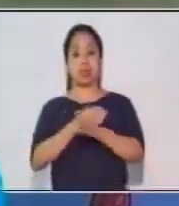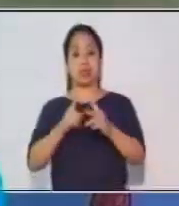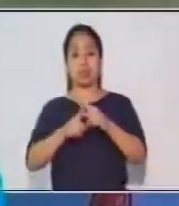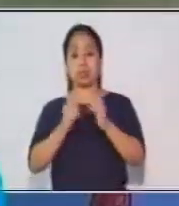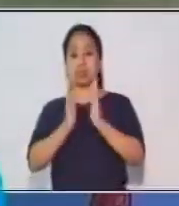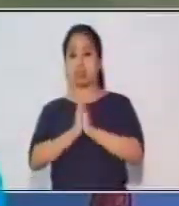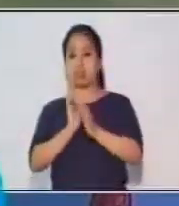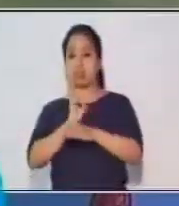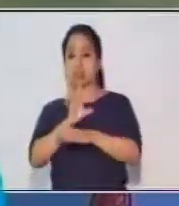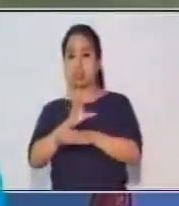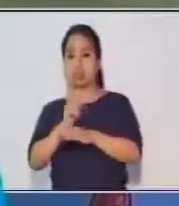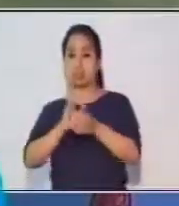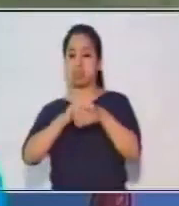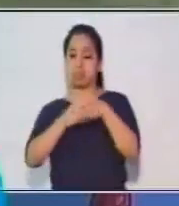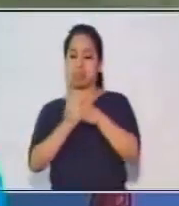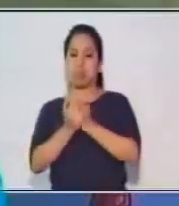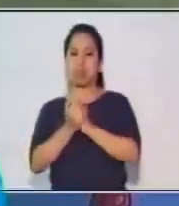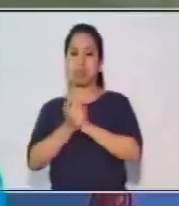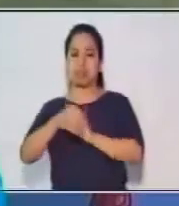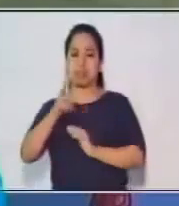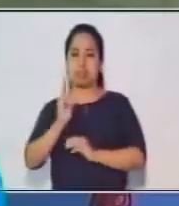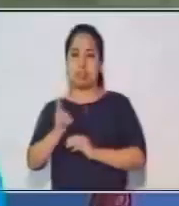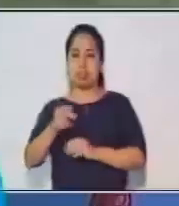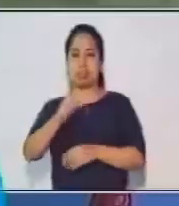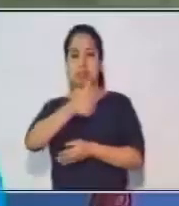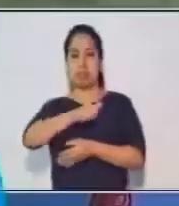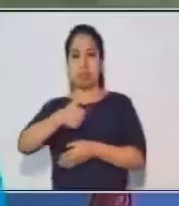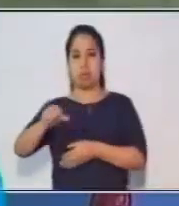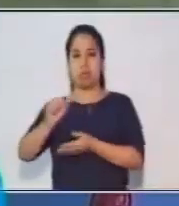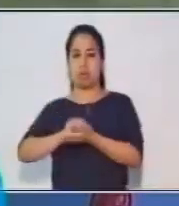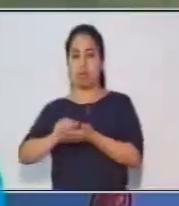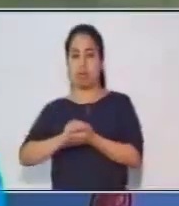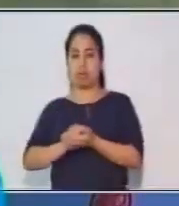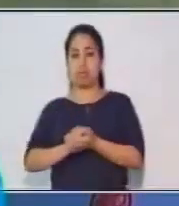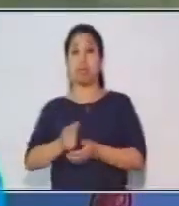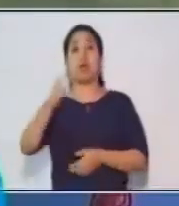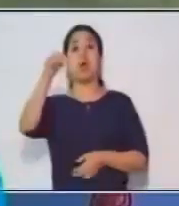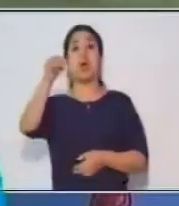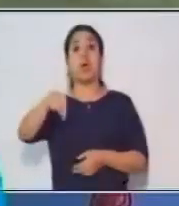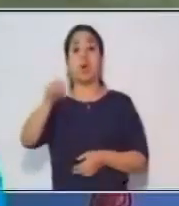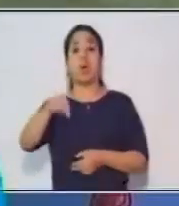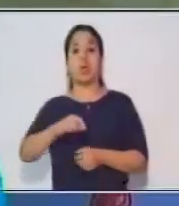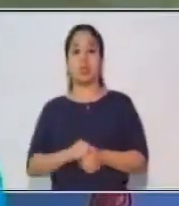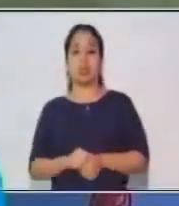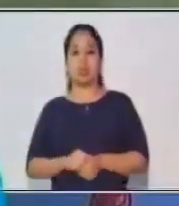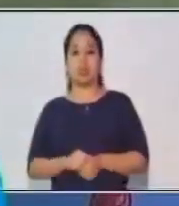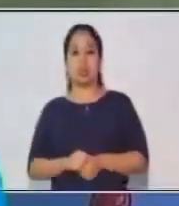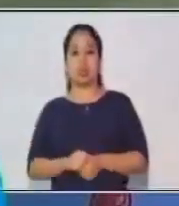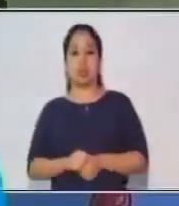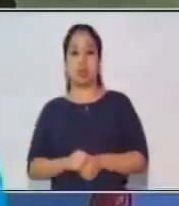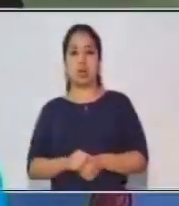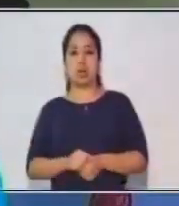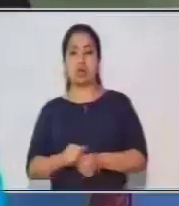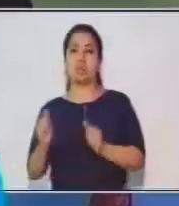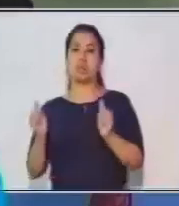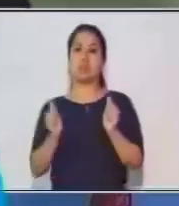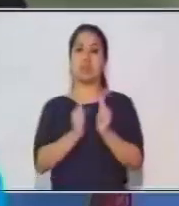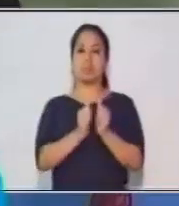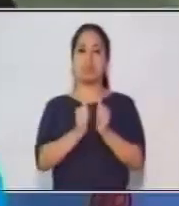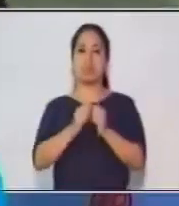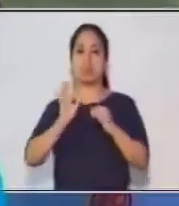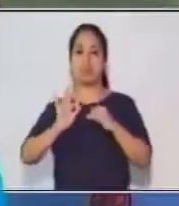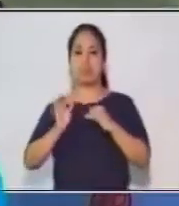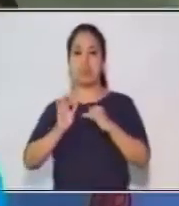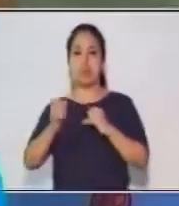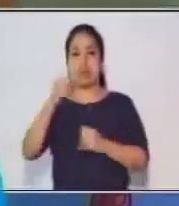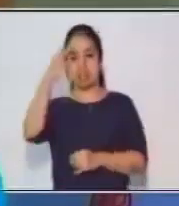manos constantemente con agua y jabón. En esta oportunidad tendremos en lenguaje de señas a